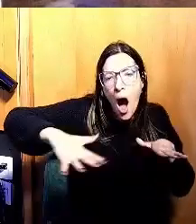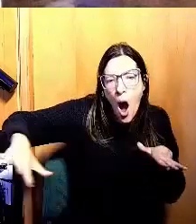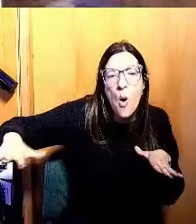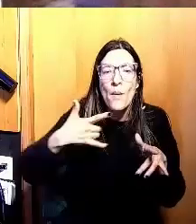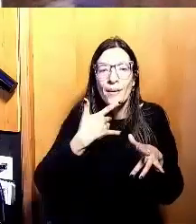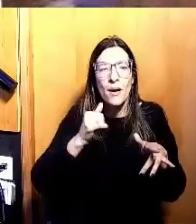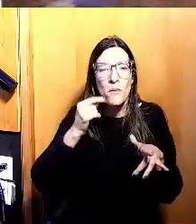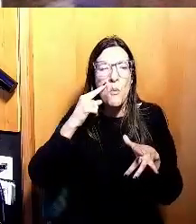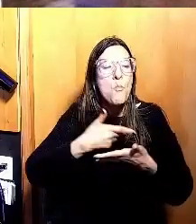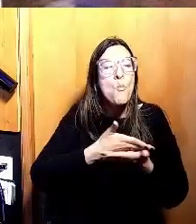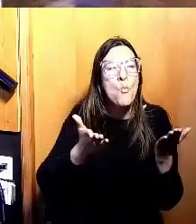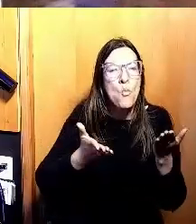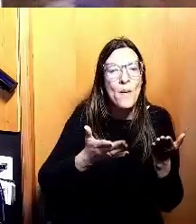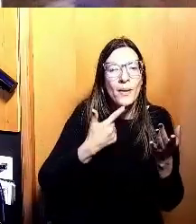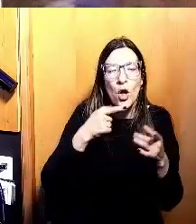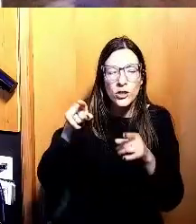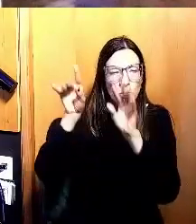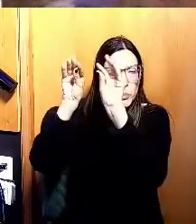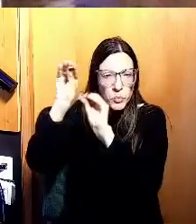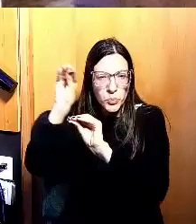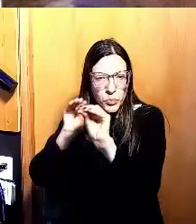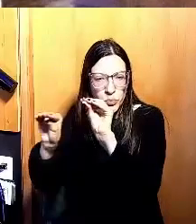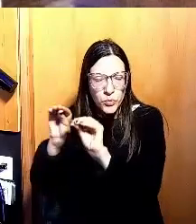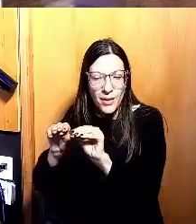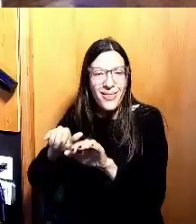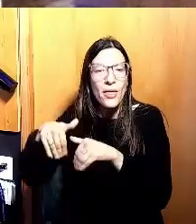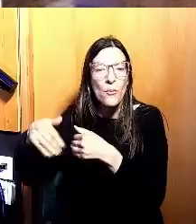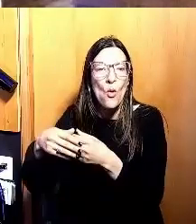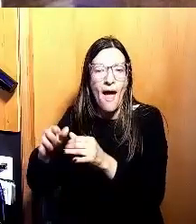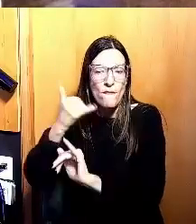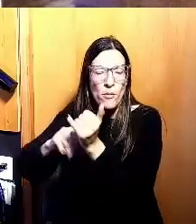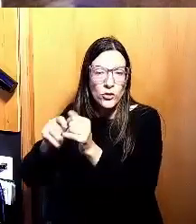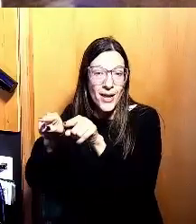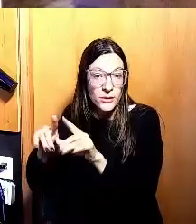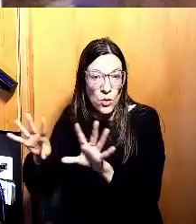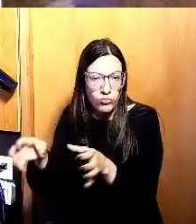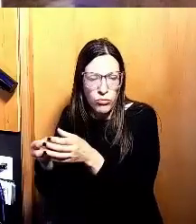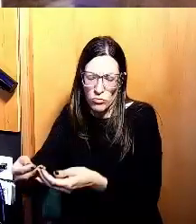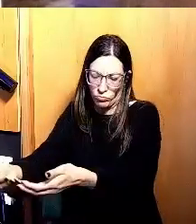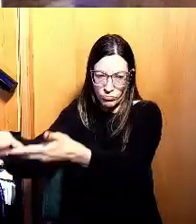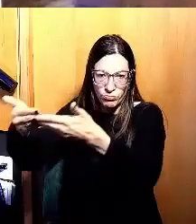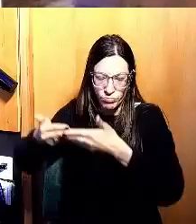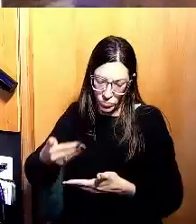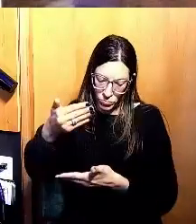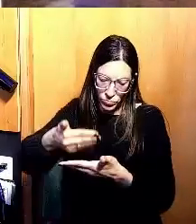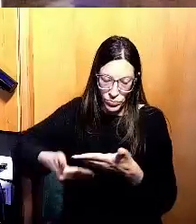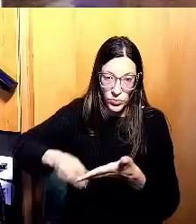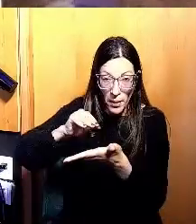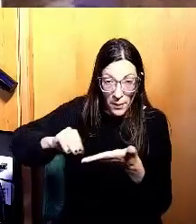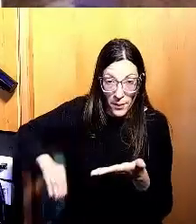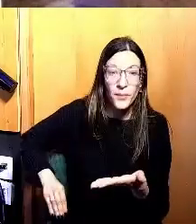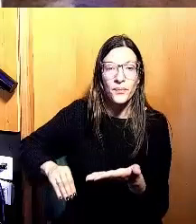ellos además acoplan todo esto que tiene que ver con la información de las imágenes satelitales, acoplan lo que es el